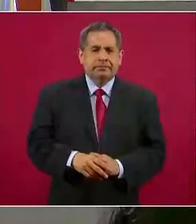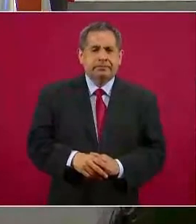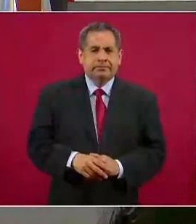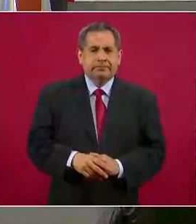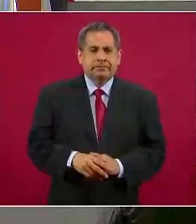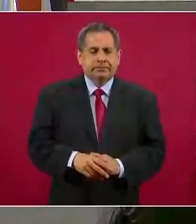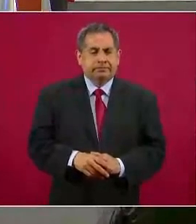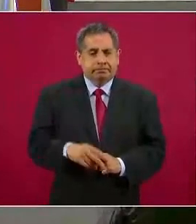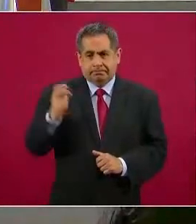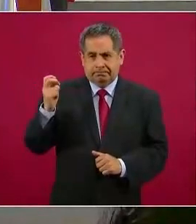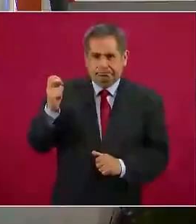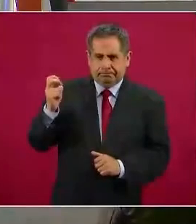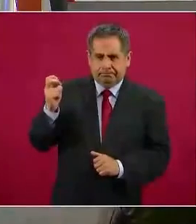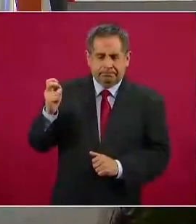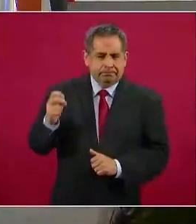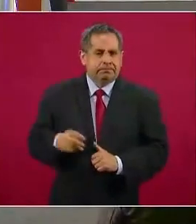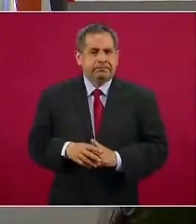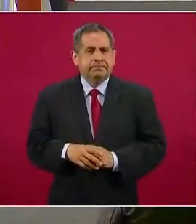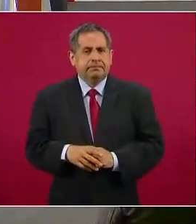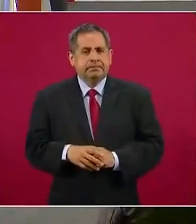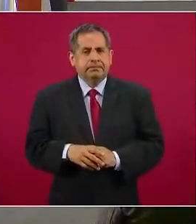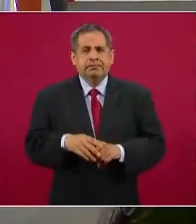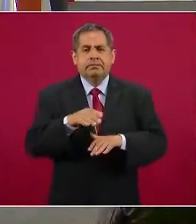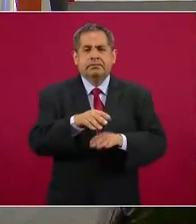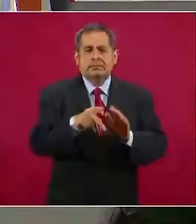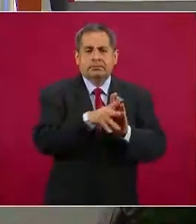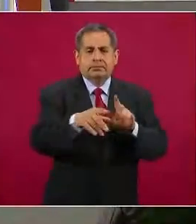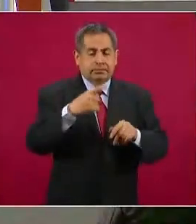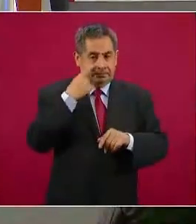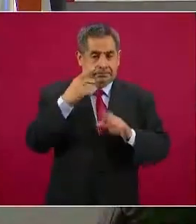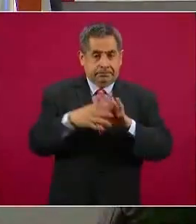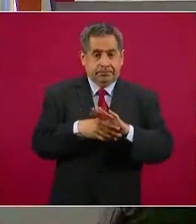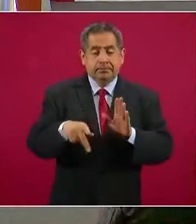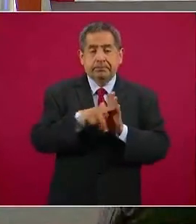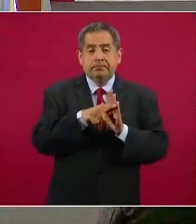Ese es de los periódicos. Miren el Reforma.